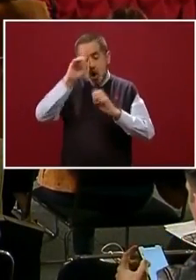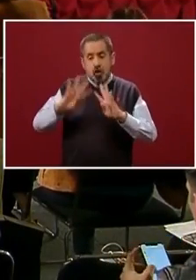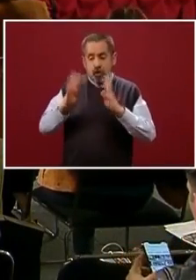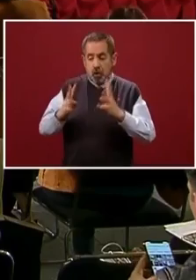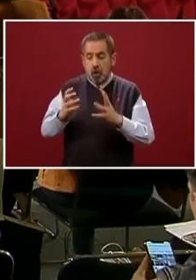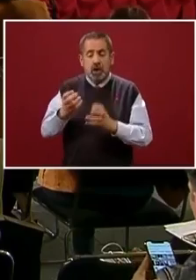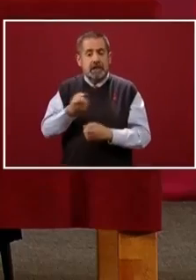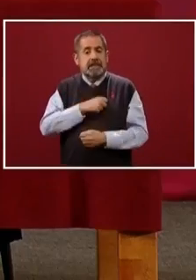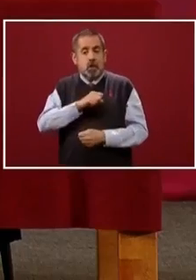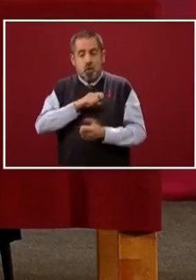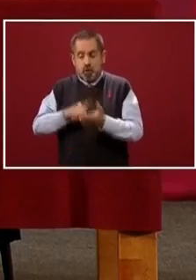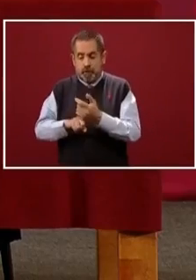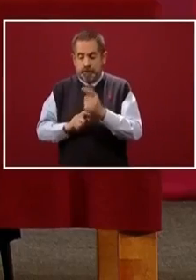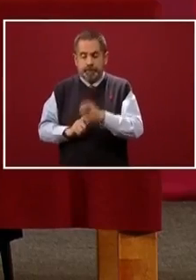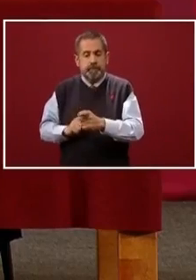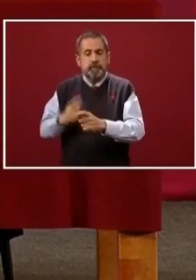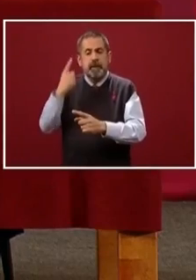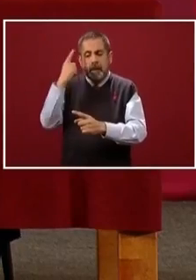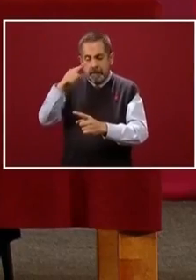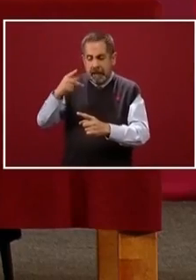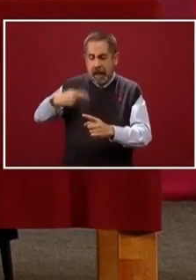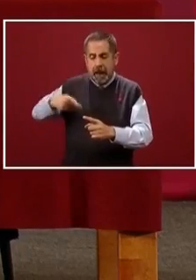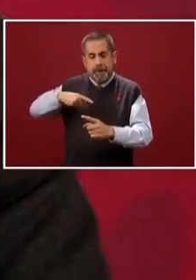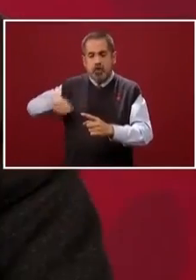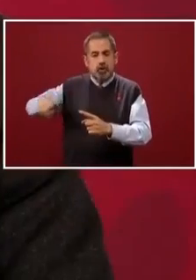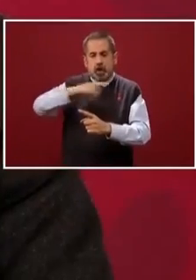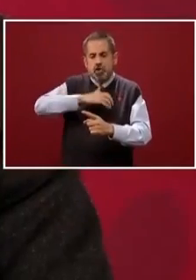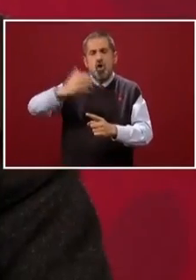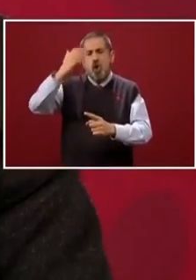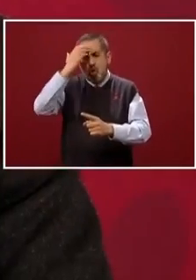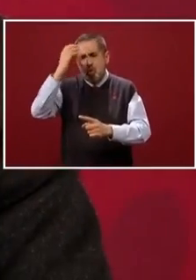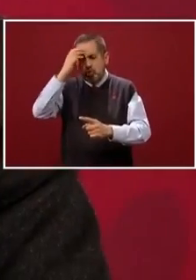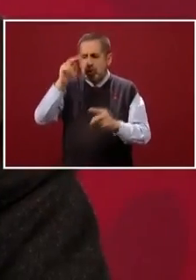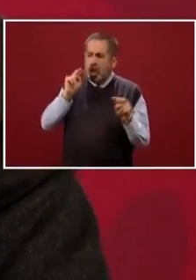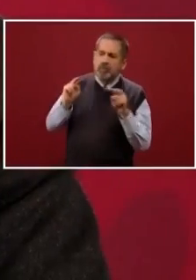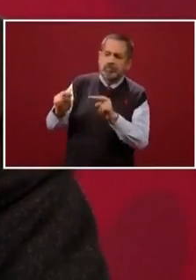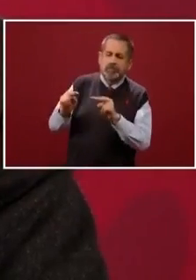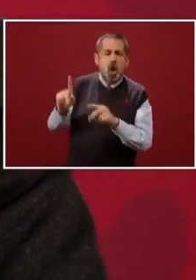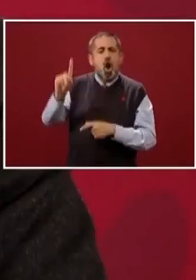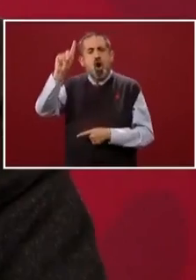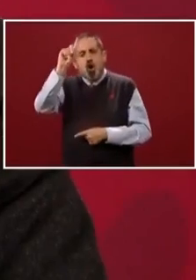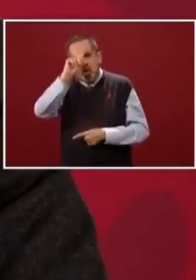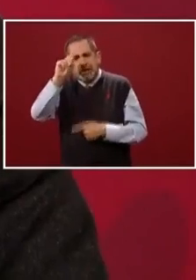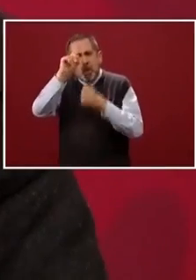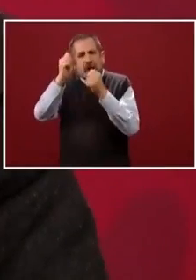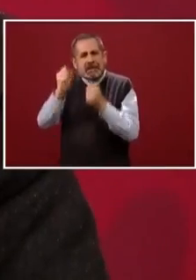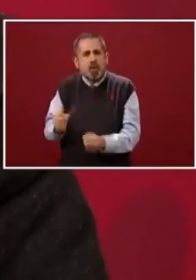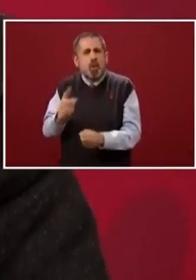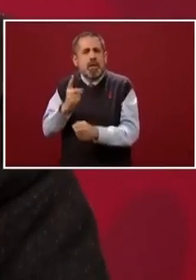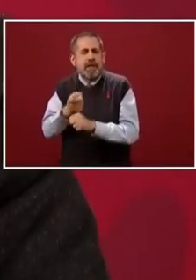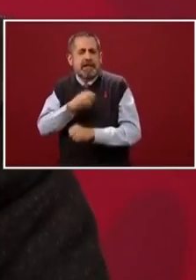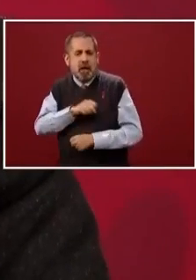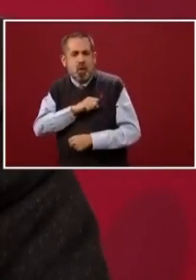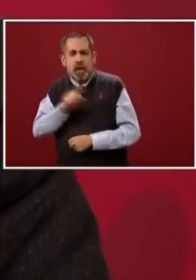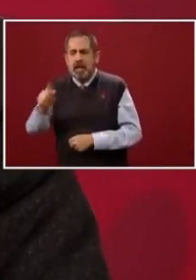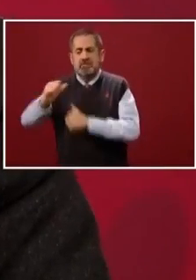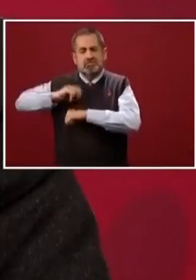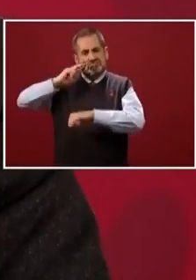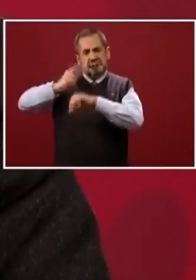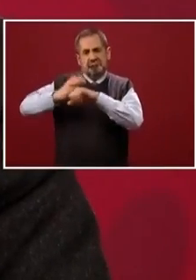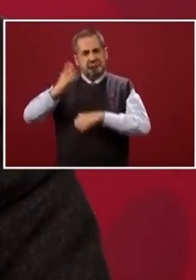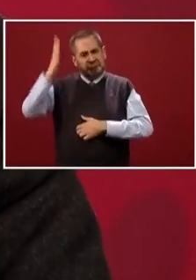Salubridad General. Para que toda la audiencia conozca, el Consejo de Salubridad General es una autoridad de salud.